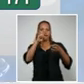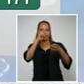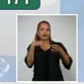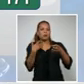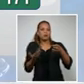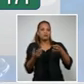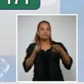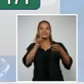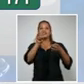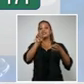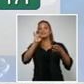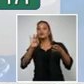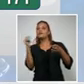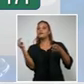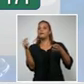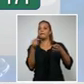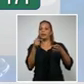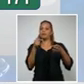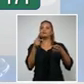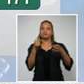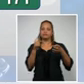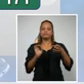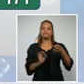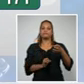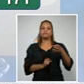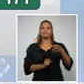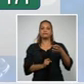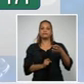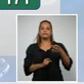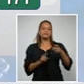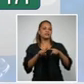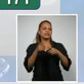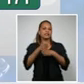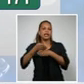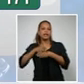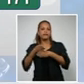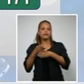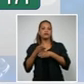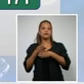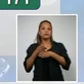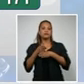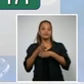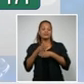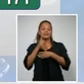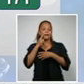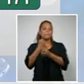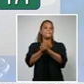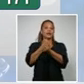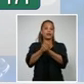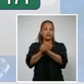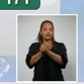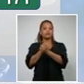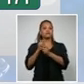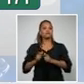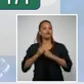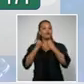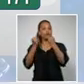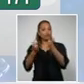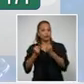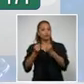y menos, que traduce el riesgo que se corre con este